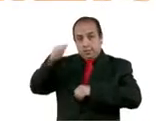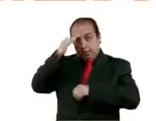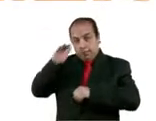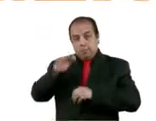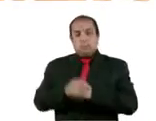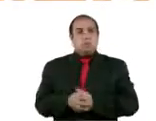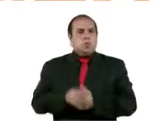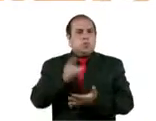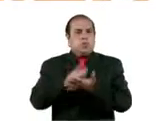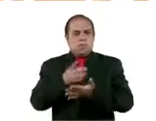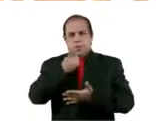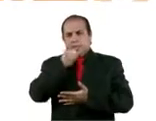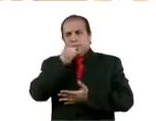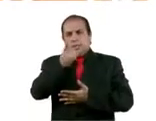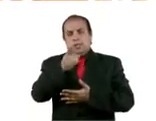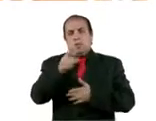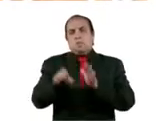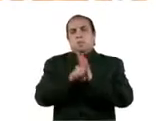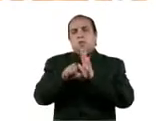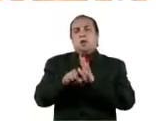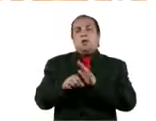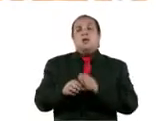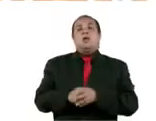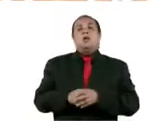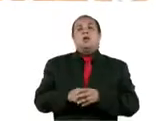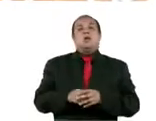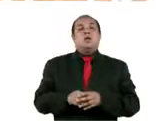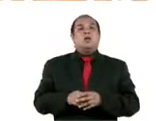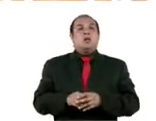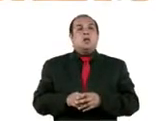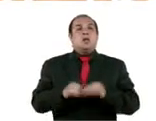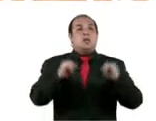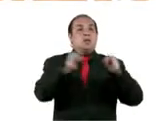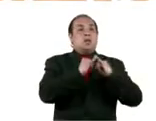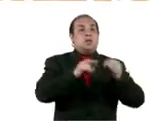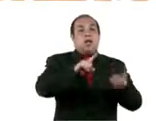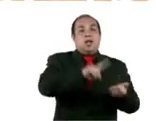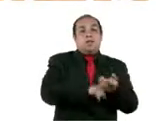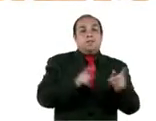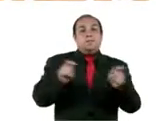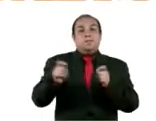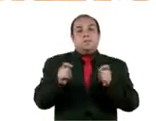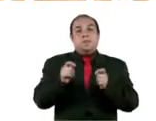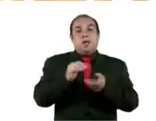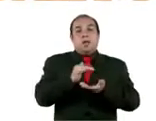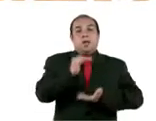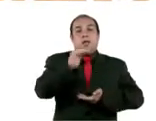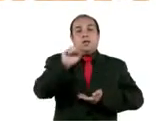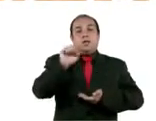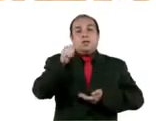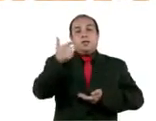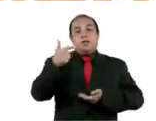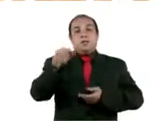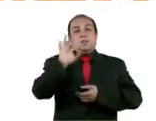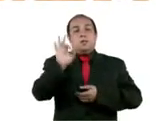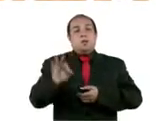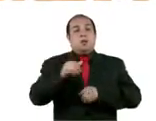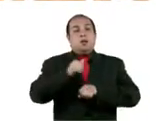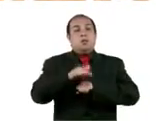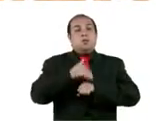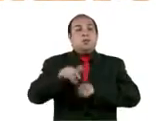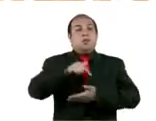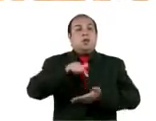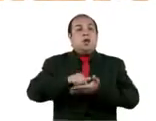Nada más decirles, por ejemplo, el órgano interno de control creció en 67% el número de plazas